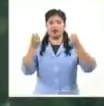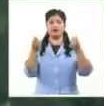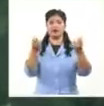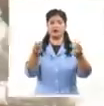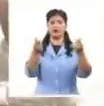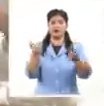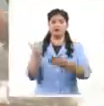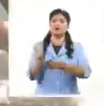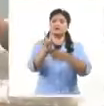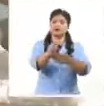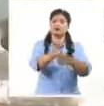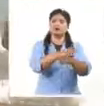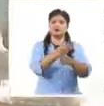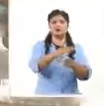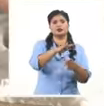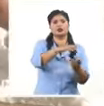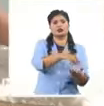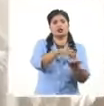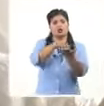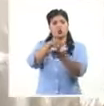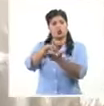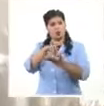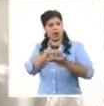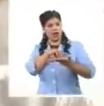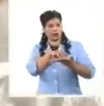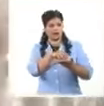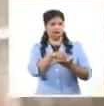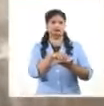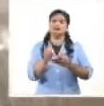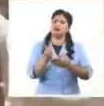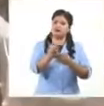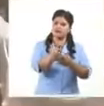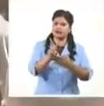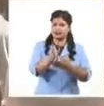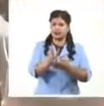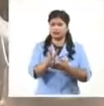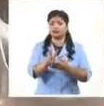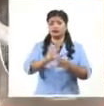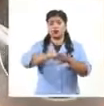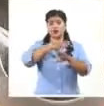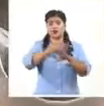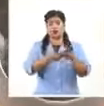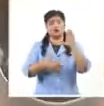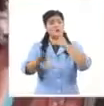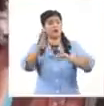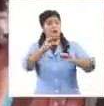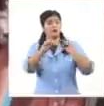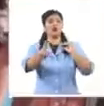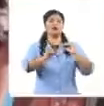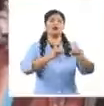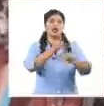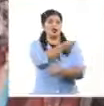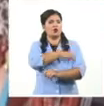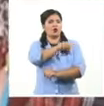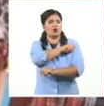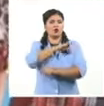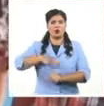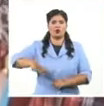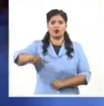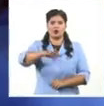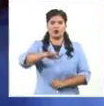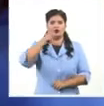recorrió además varias formas productivas, cooperativas agropecuarias y prevé dialogar con la población de ese territorio. Por su parte, Roberto